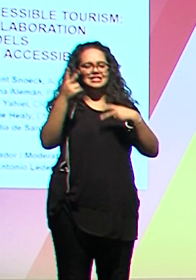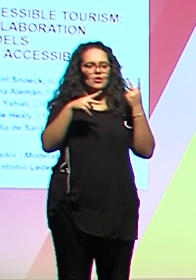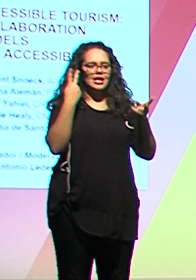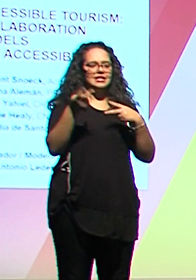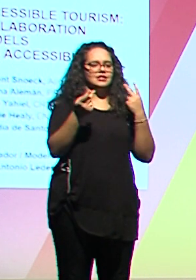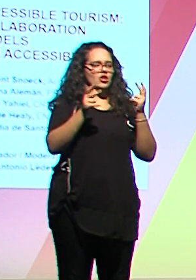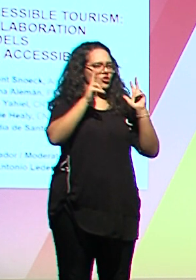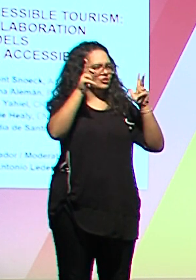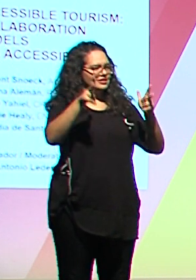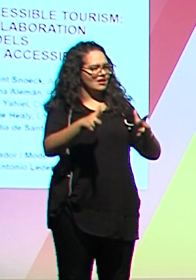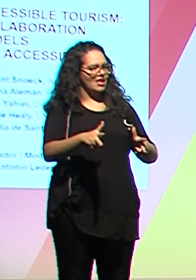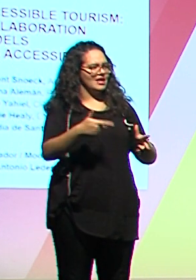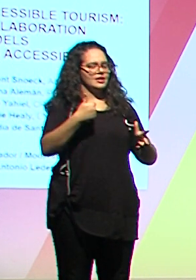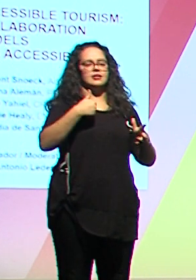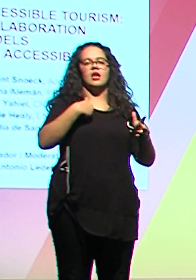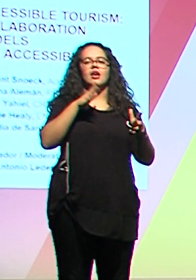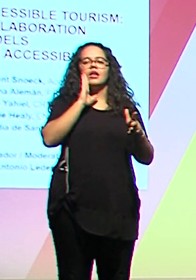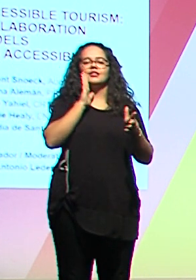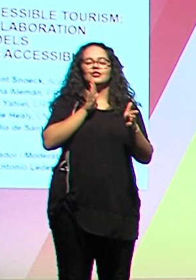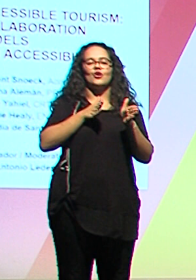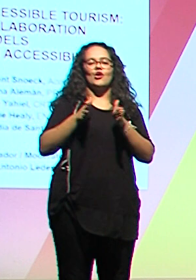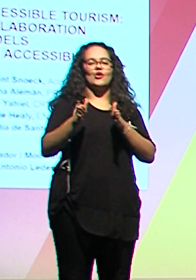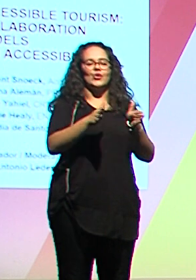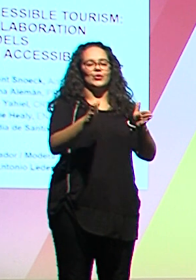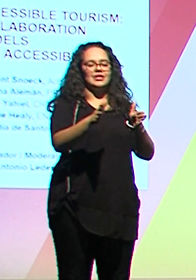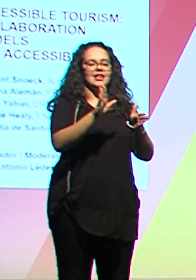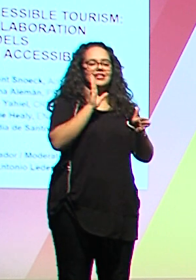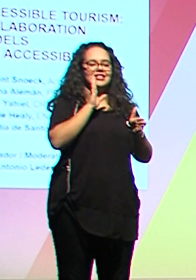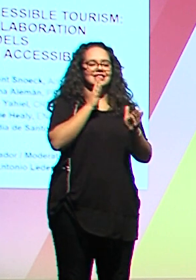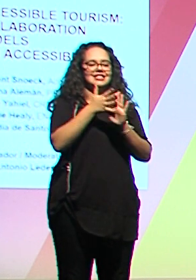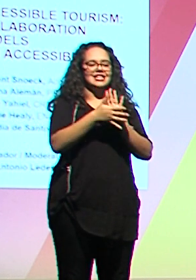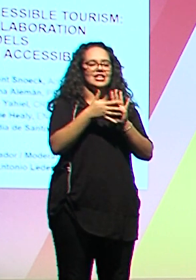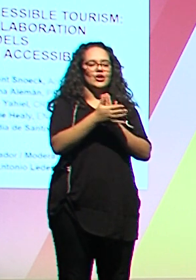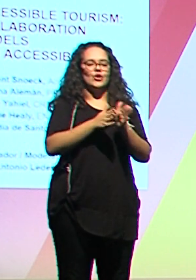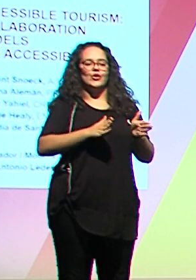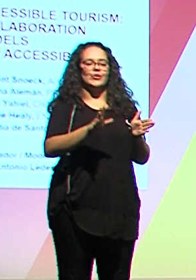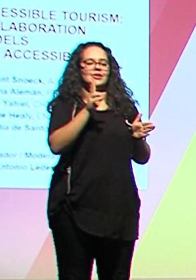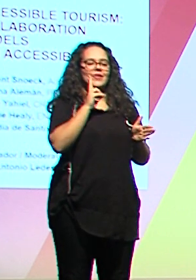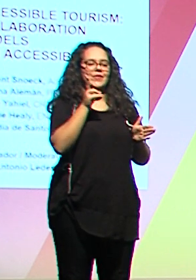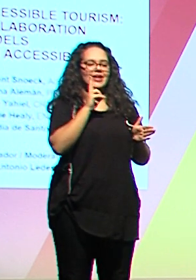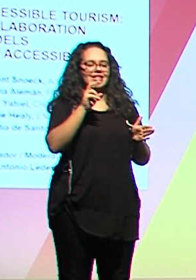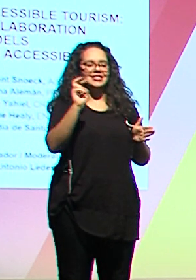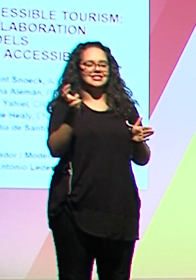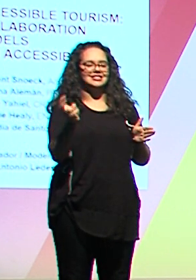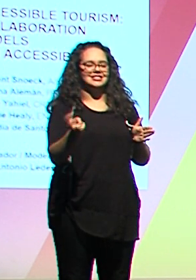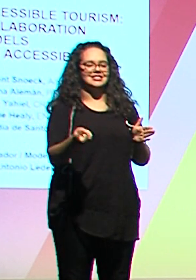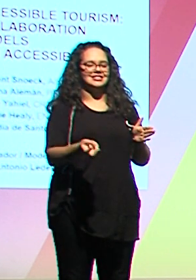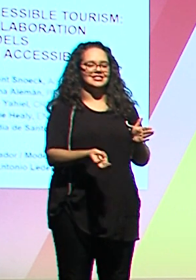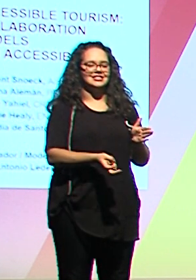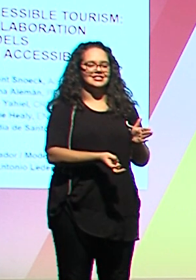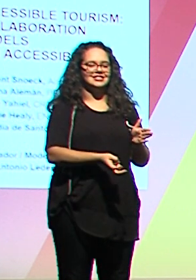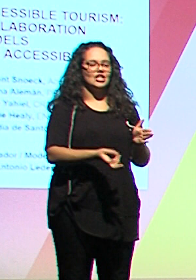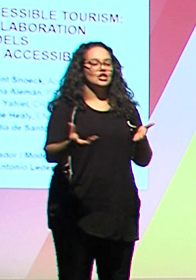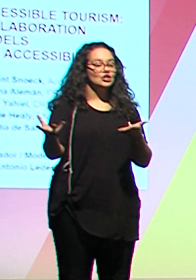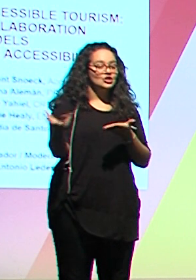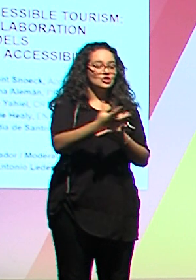hotel, esas rutas que decía la señora antes, rutas verdes, etcétera, etcétera, etcétera, todas